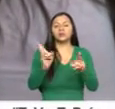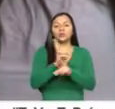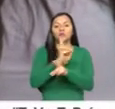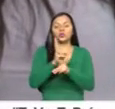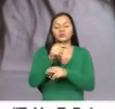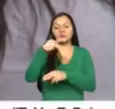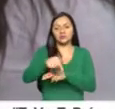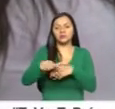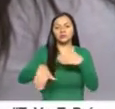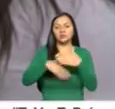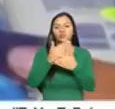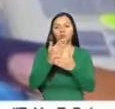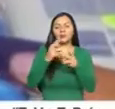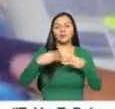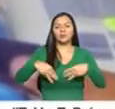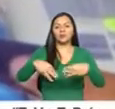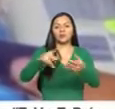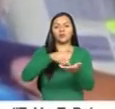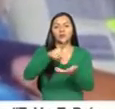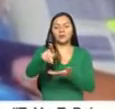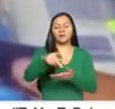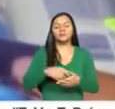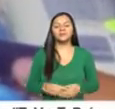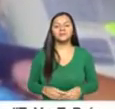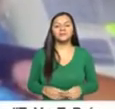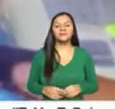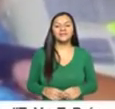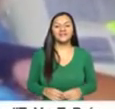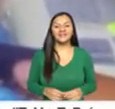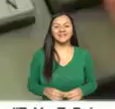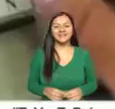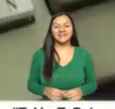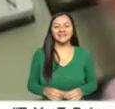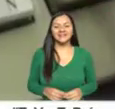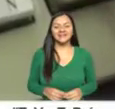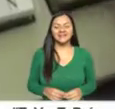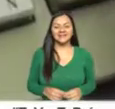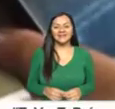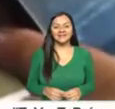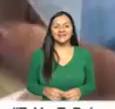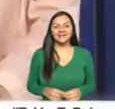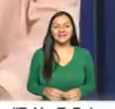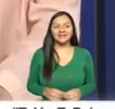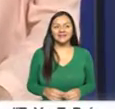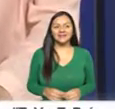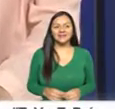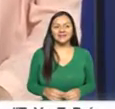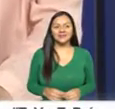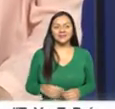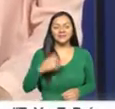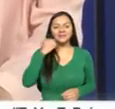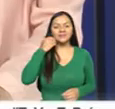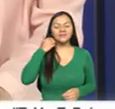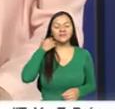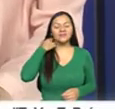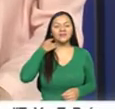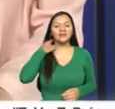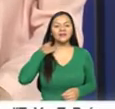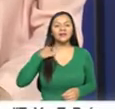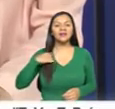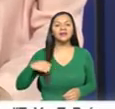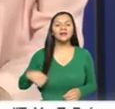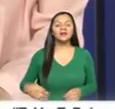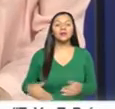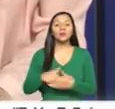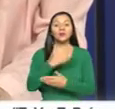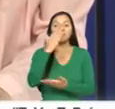utilización de esta nueva herramienta de pago. Carolina Díaz, Noticiero Ciudadano. Es tiempo de hacer una nueva